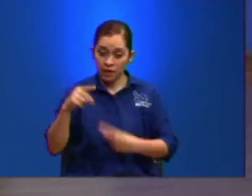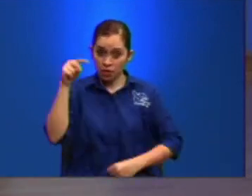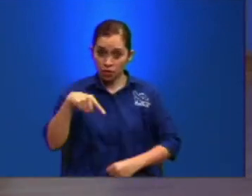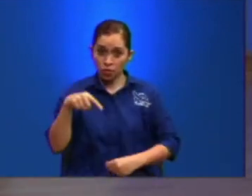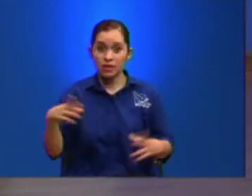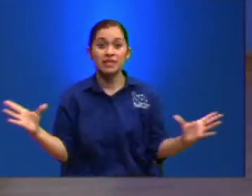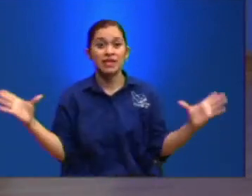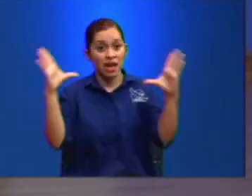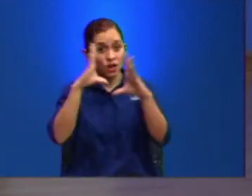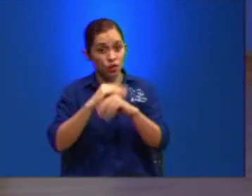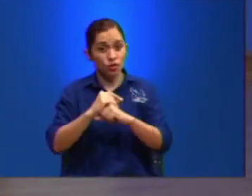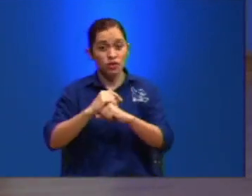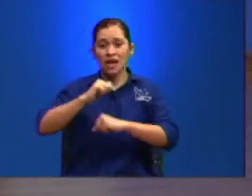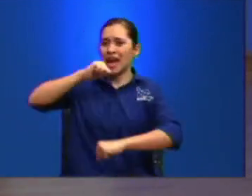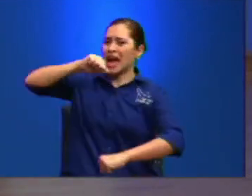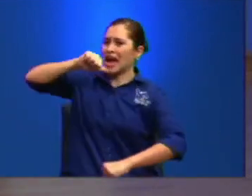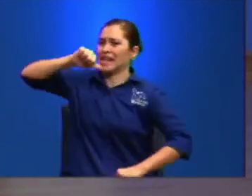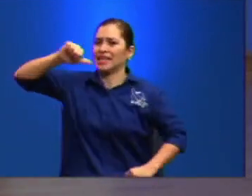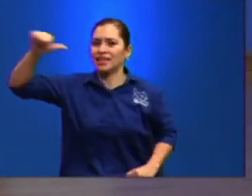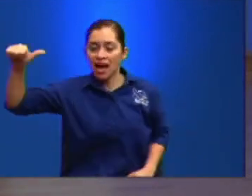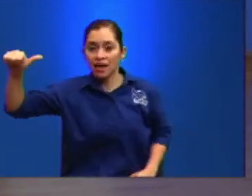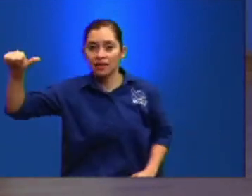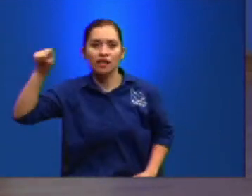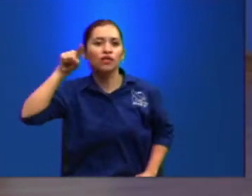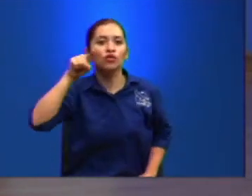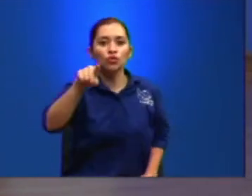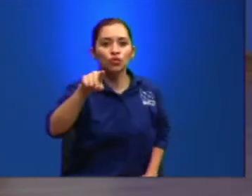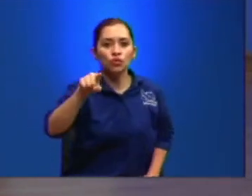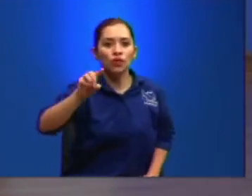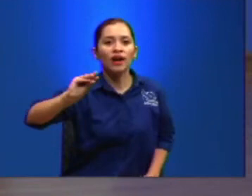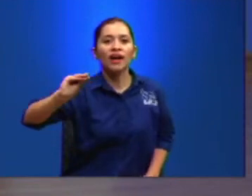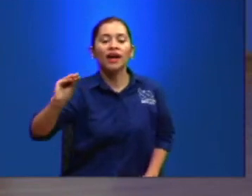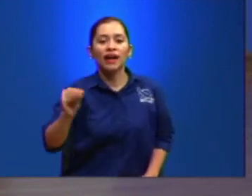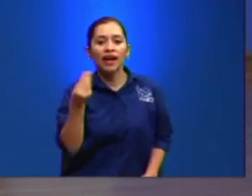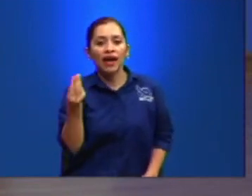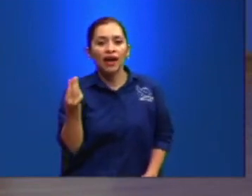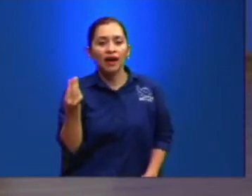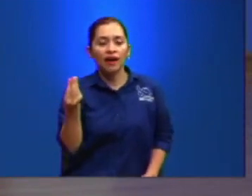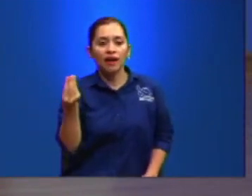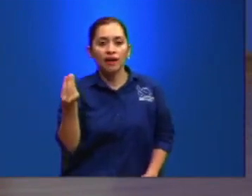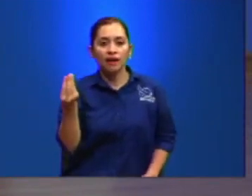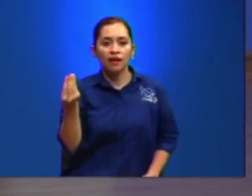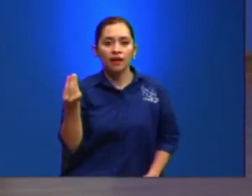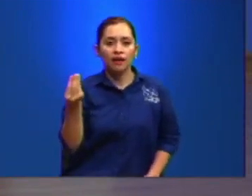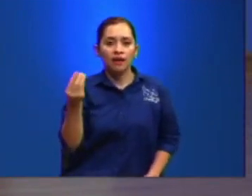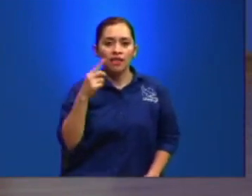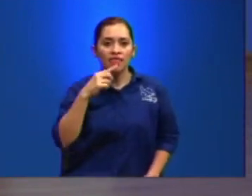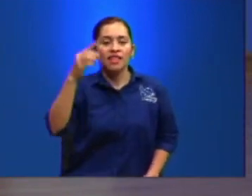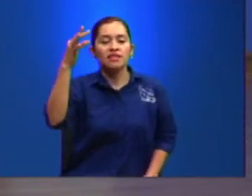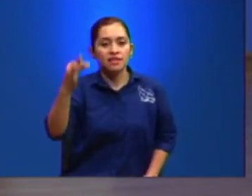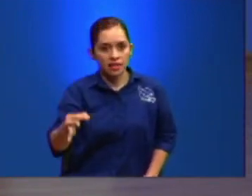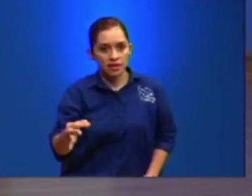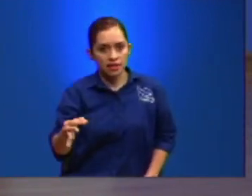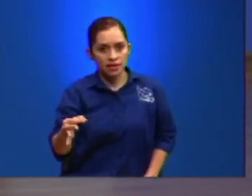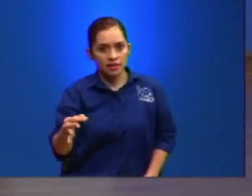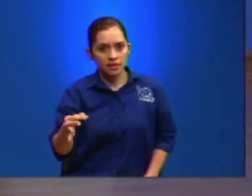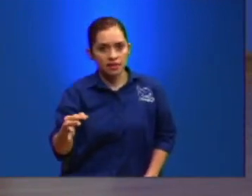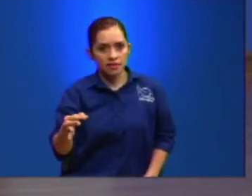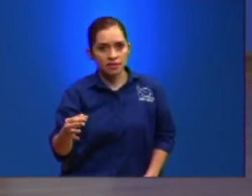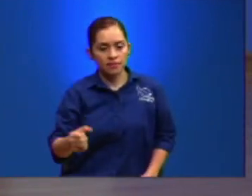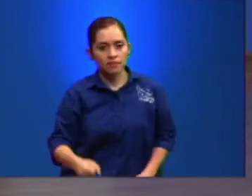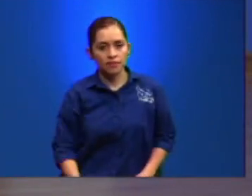gritar decir que vas a decidir el amor al sueño o el amor